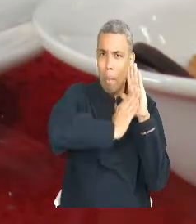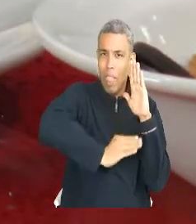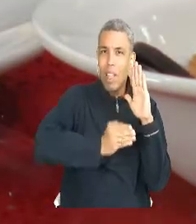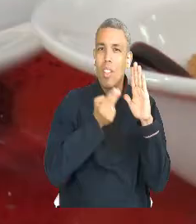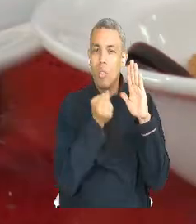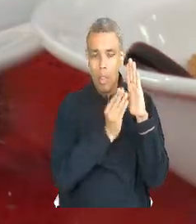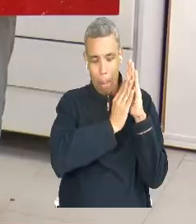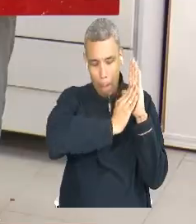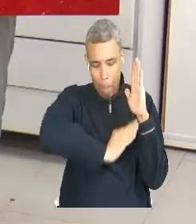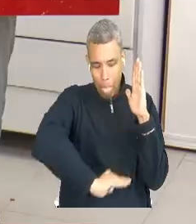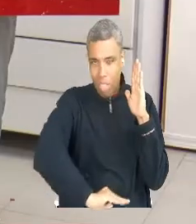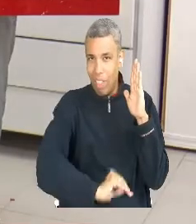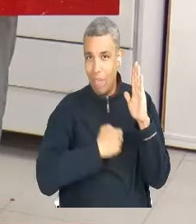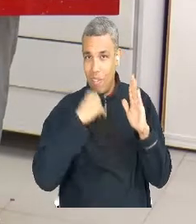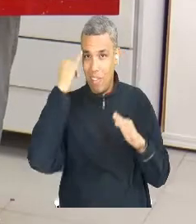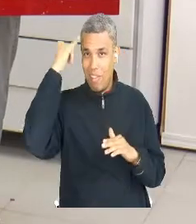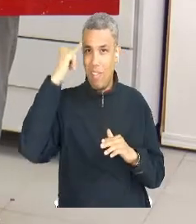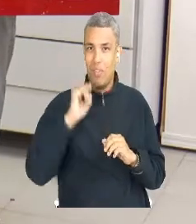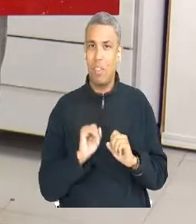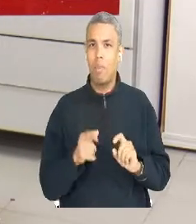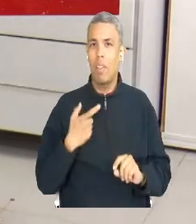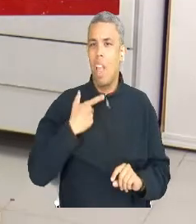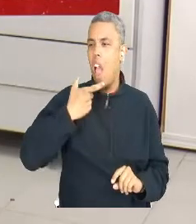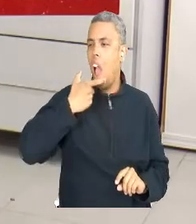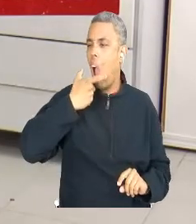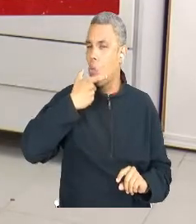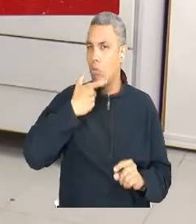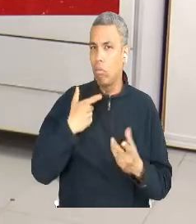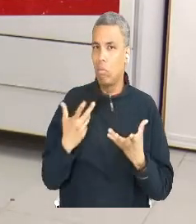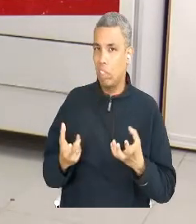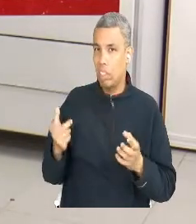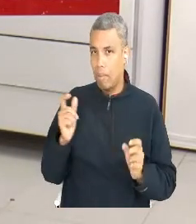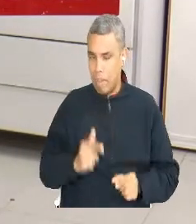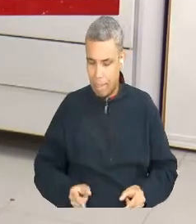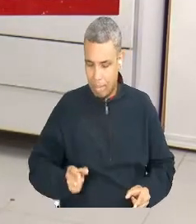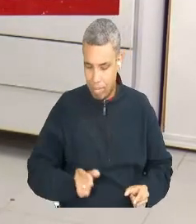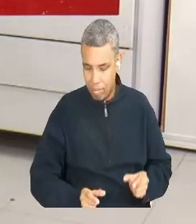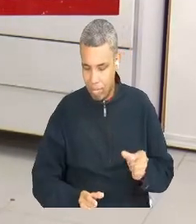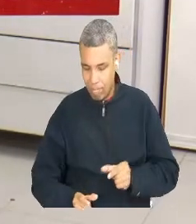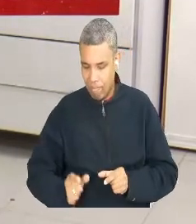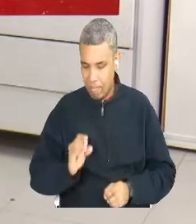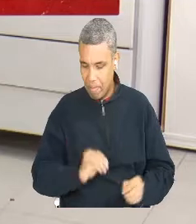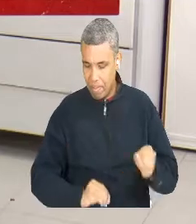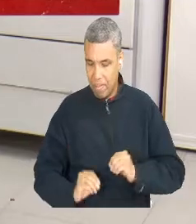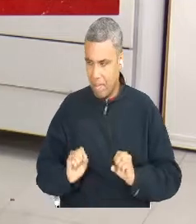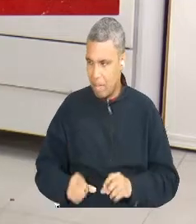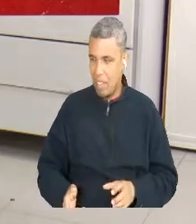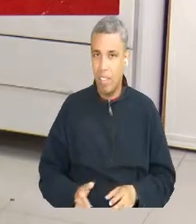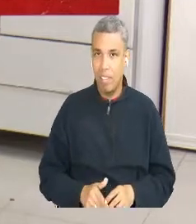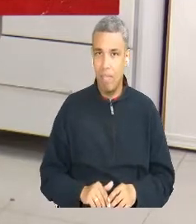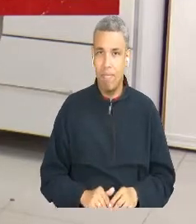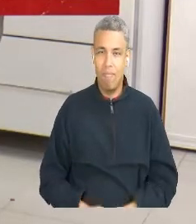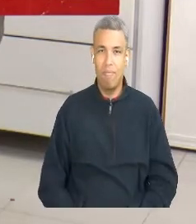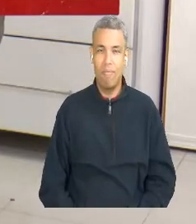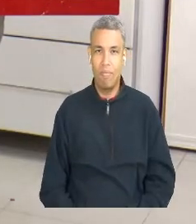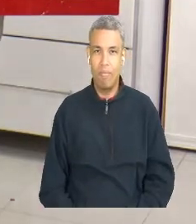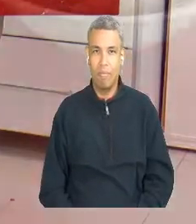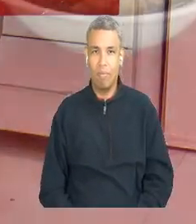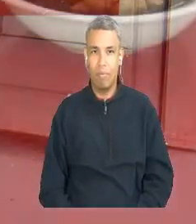las galletas, como lo quieras hacer. Sí. Pongo acá. Okay. Probarme una de estas. Ok.